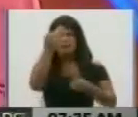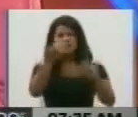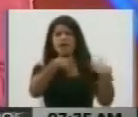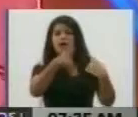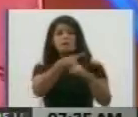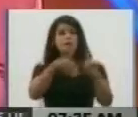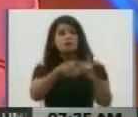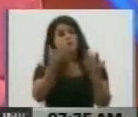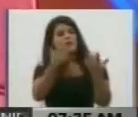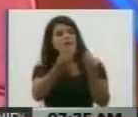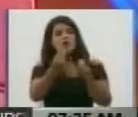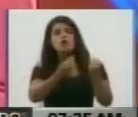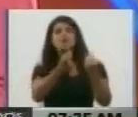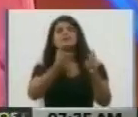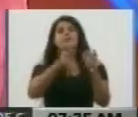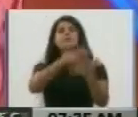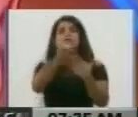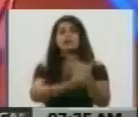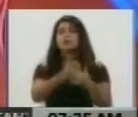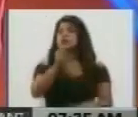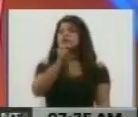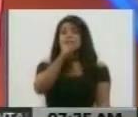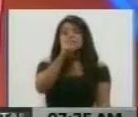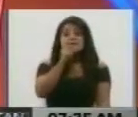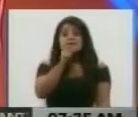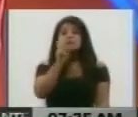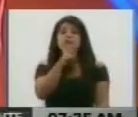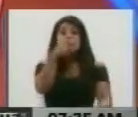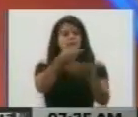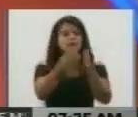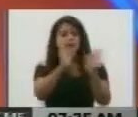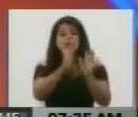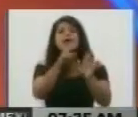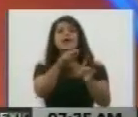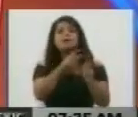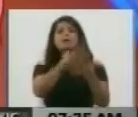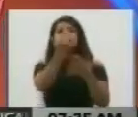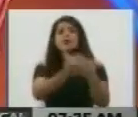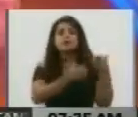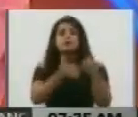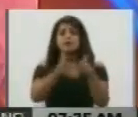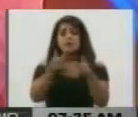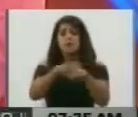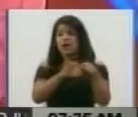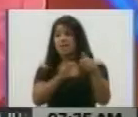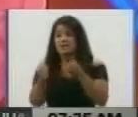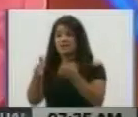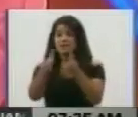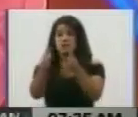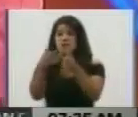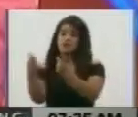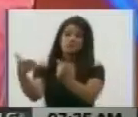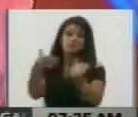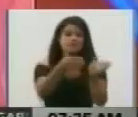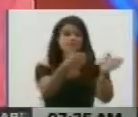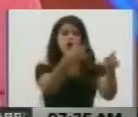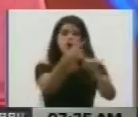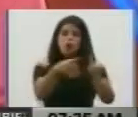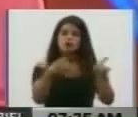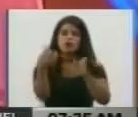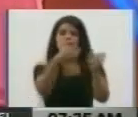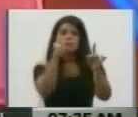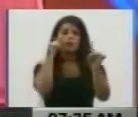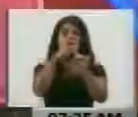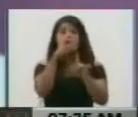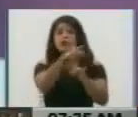proyecto. Los nombres son lo de menos. Es el proyecto neoliberal capitalista salvaje que está allí tomando las riendas de la principal